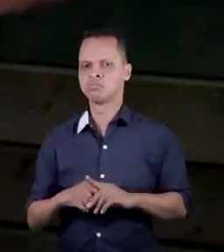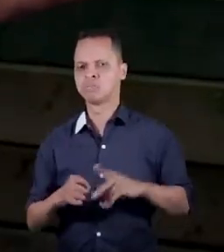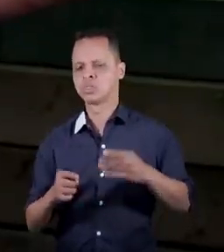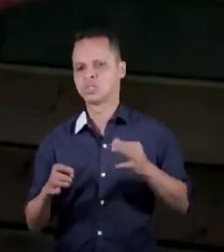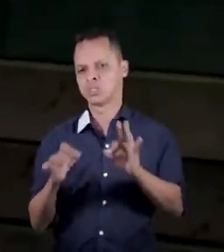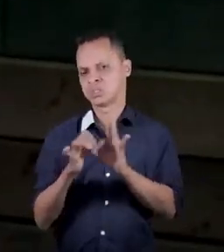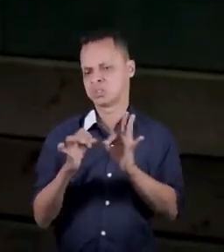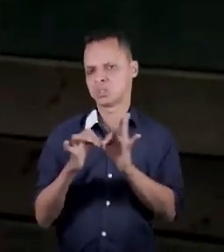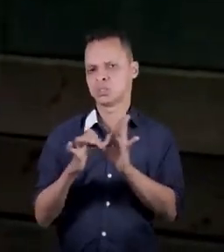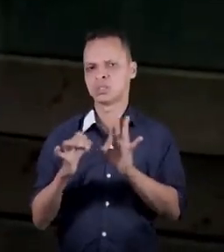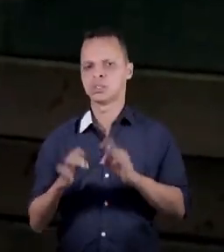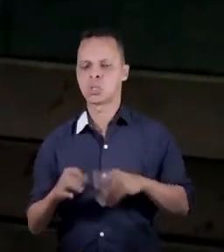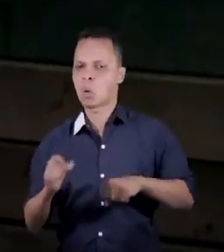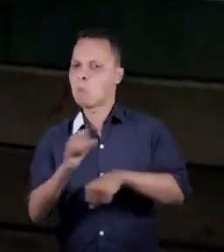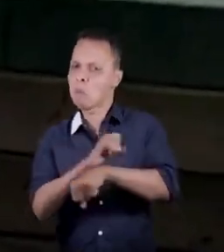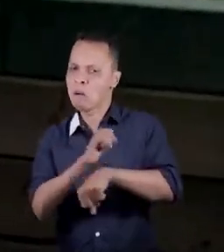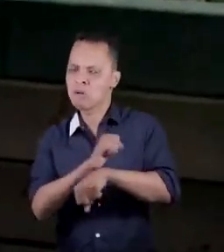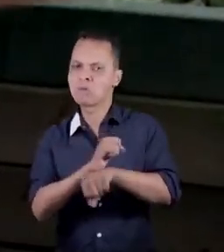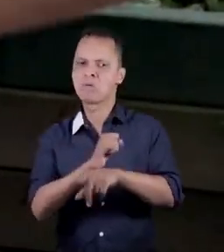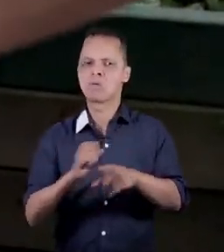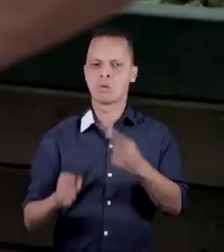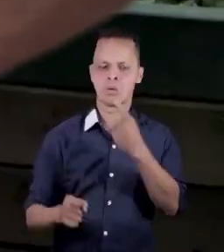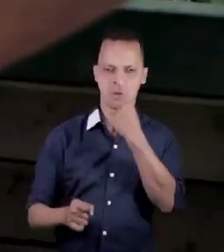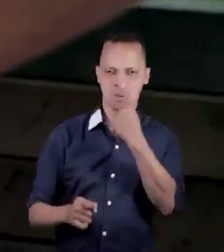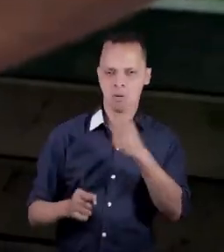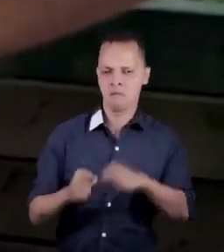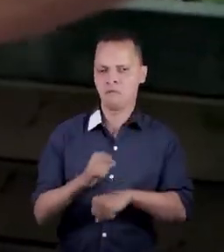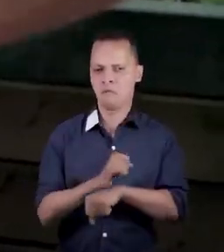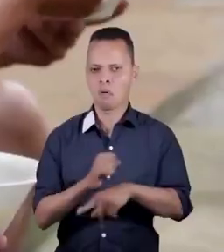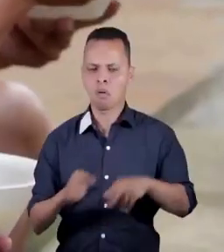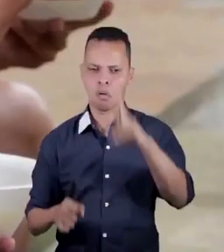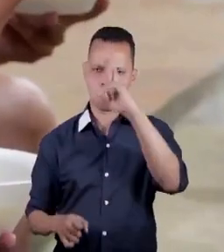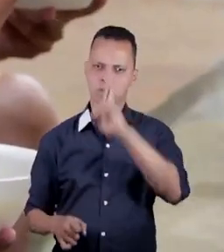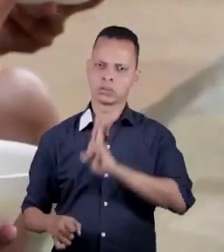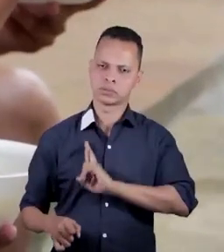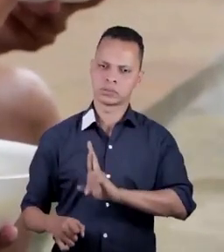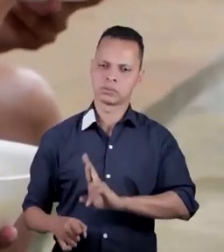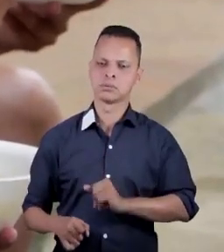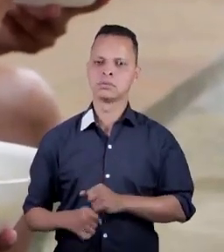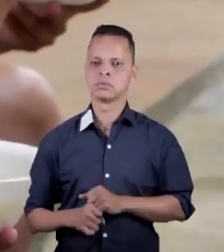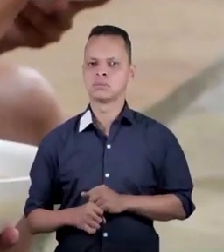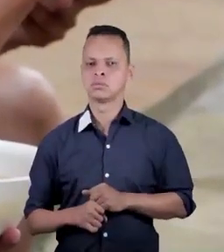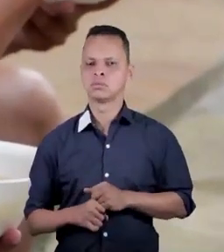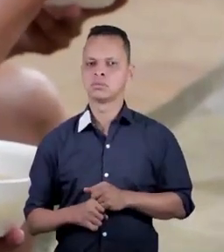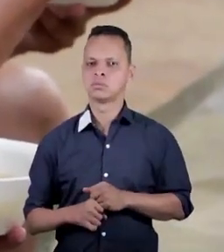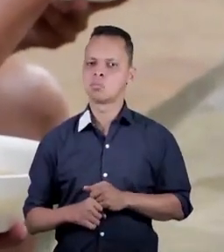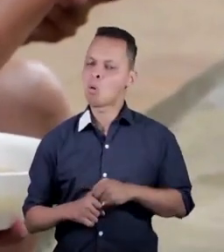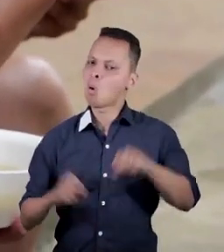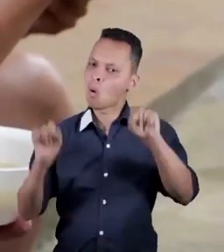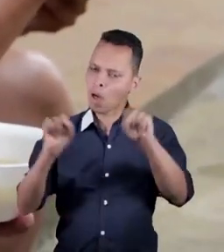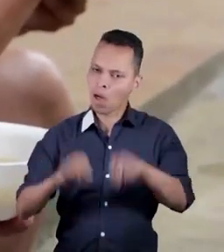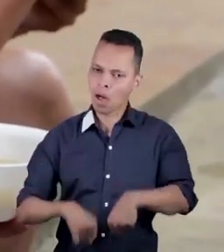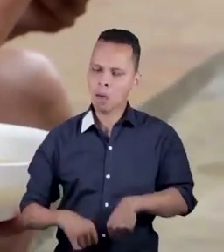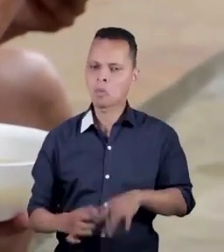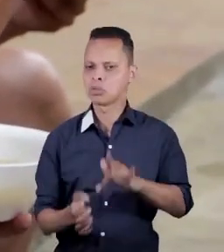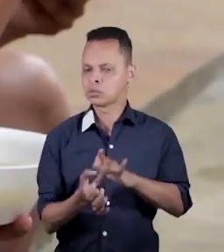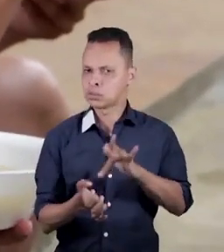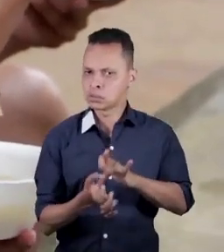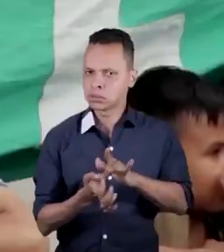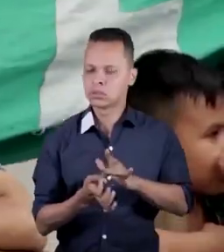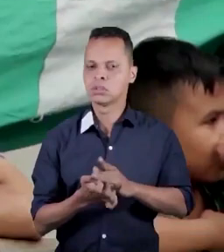simplemente disfrutarlo en un partido de fútbol con respeto donde donde podamos estar